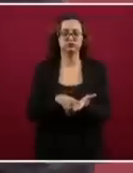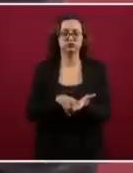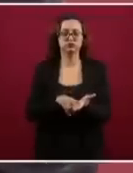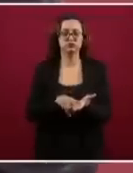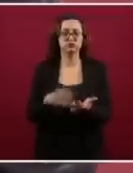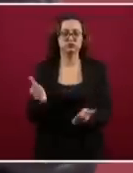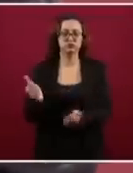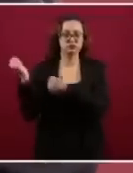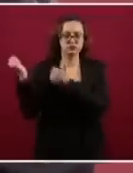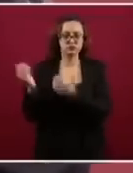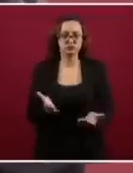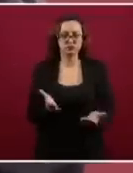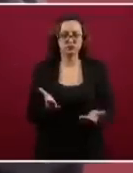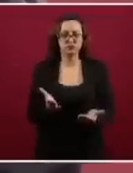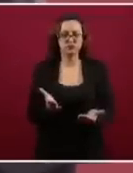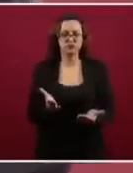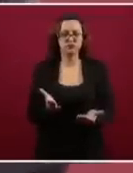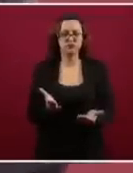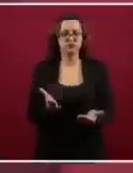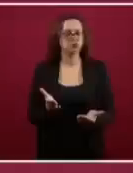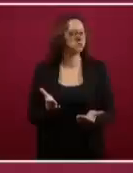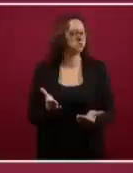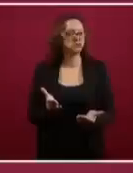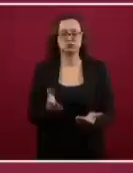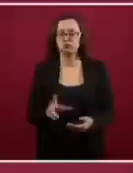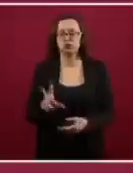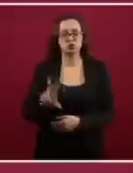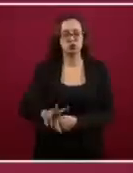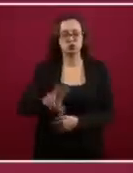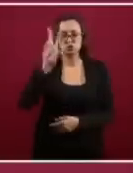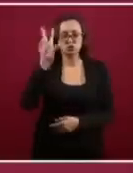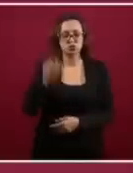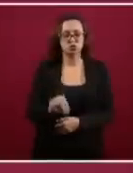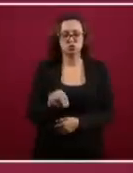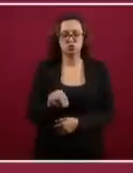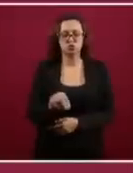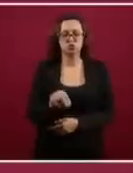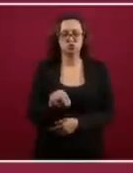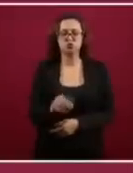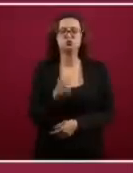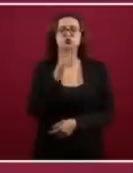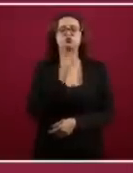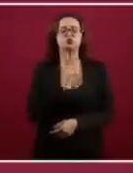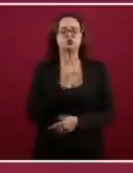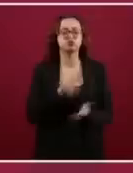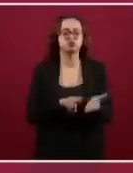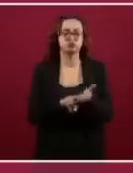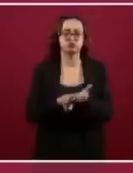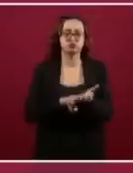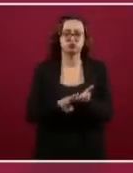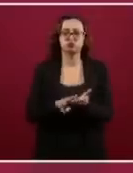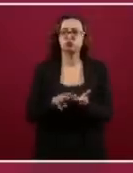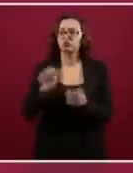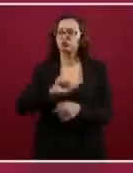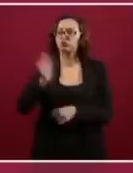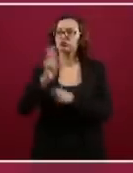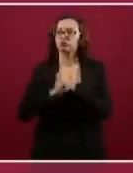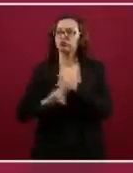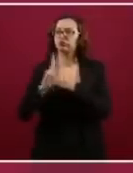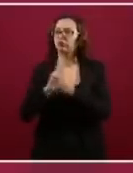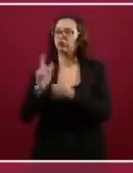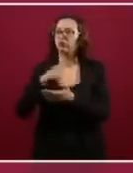En definitiva, es no estamos importando petróleo